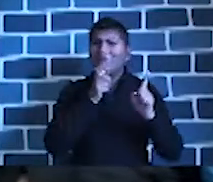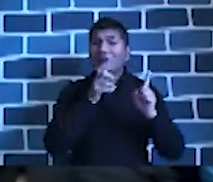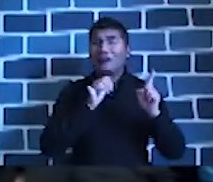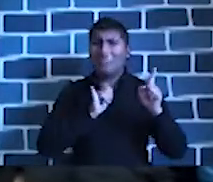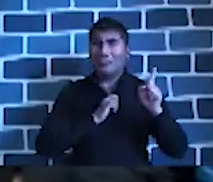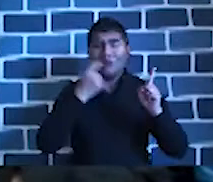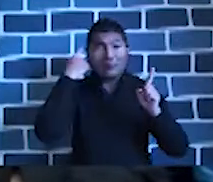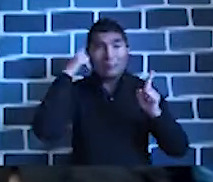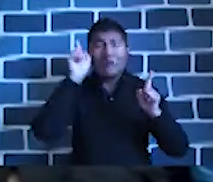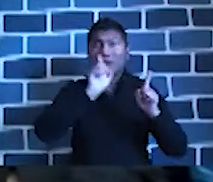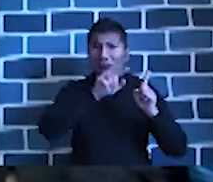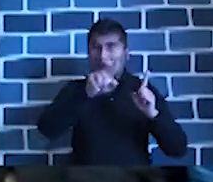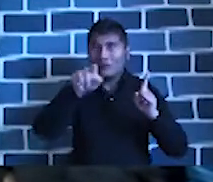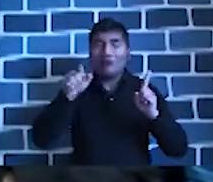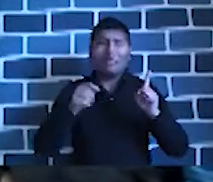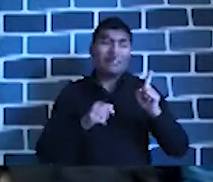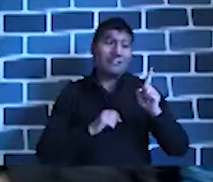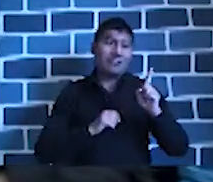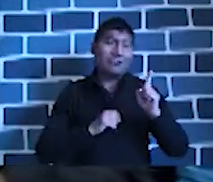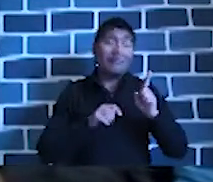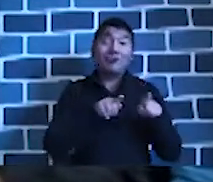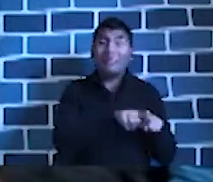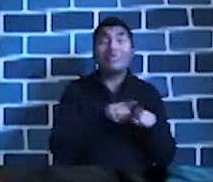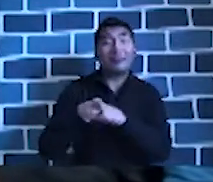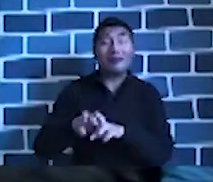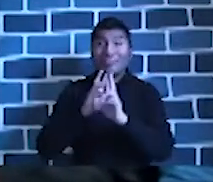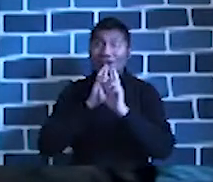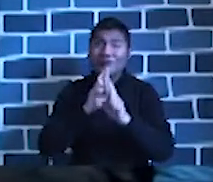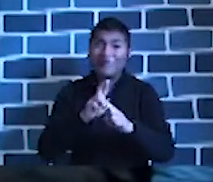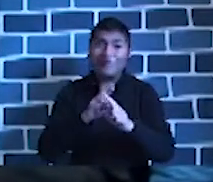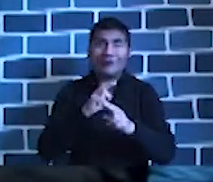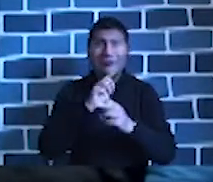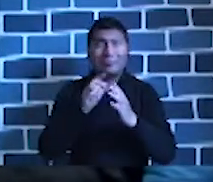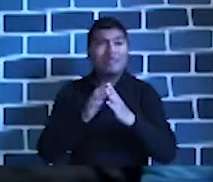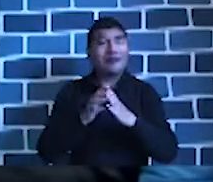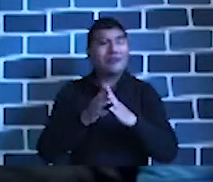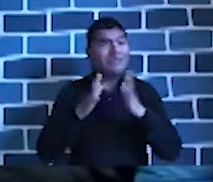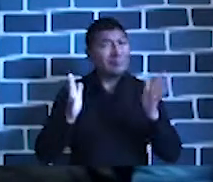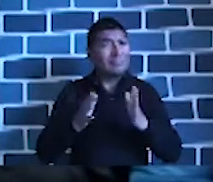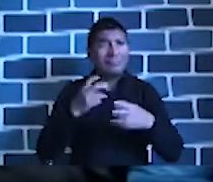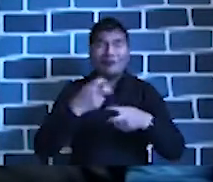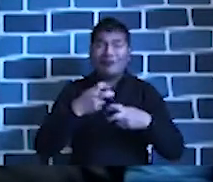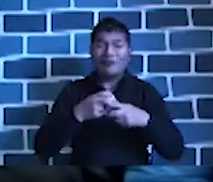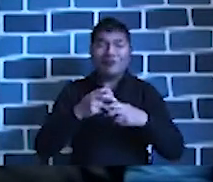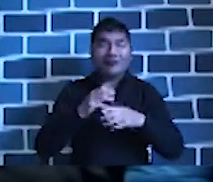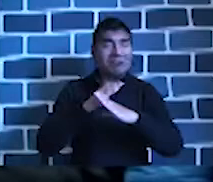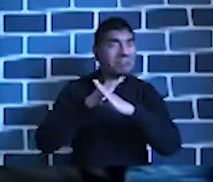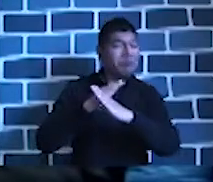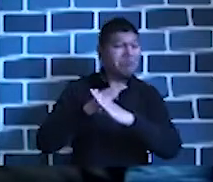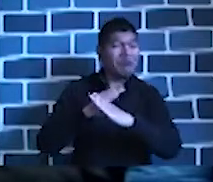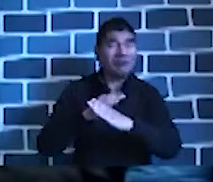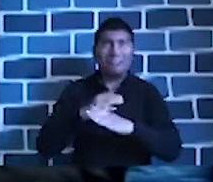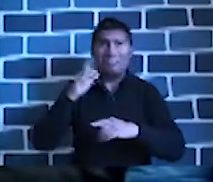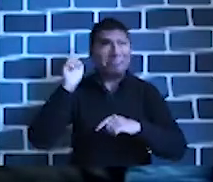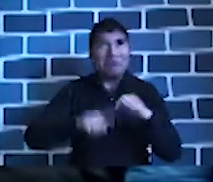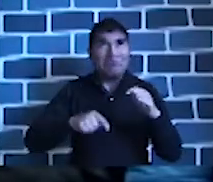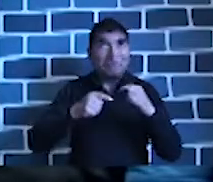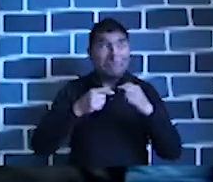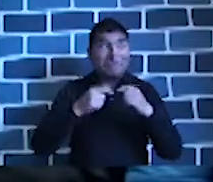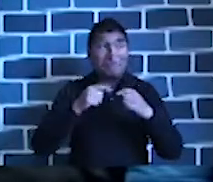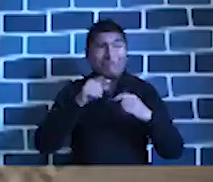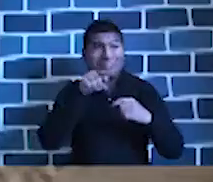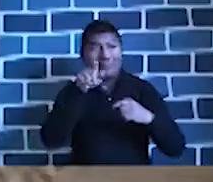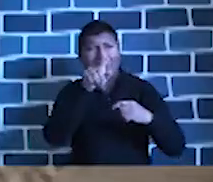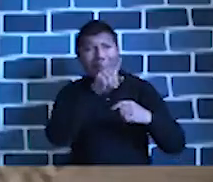ti? Y también la respuesta es ineludible. No puedo fingir no haber escuchado o pasar